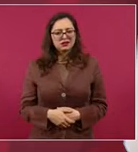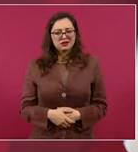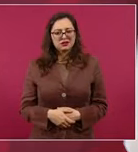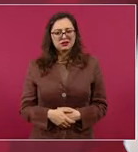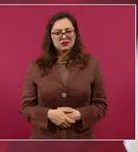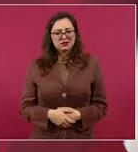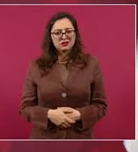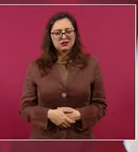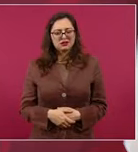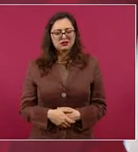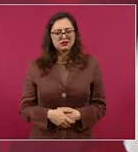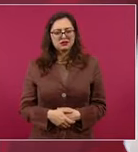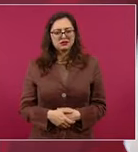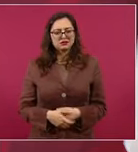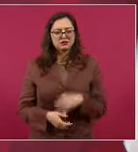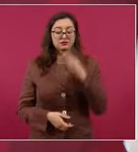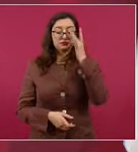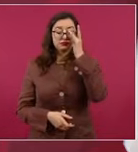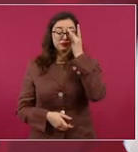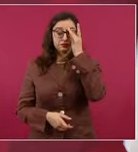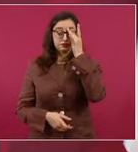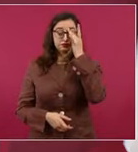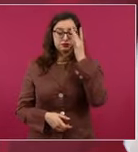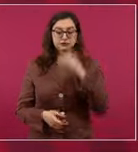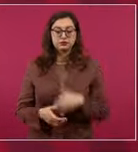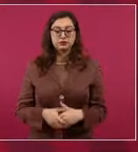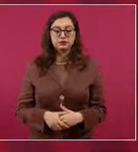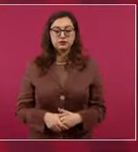De ese entonces es también